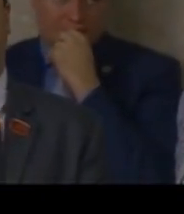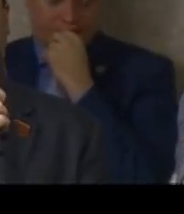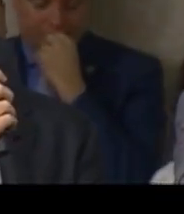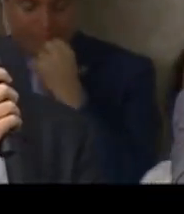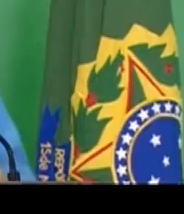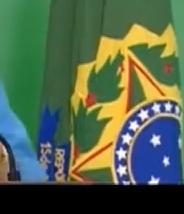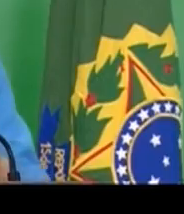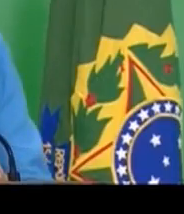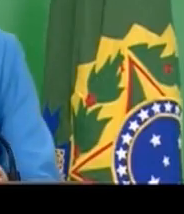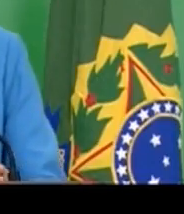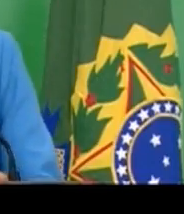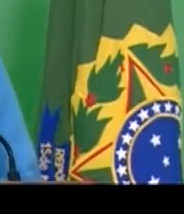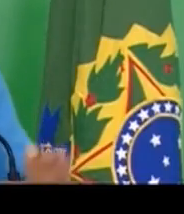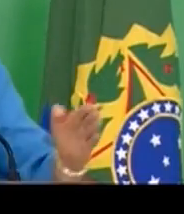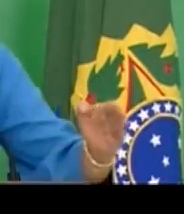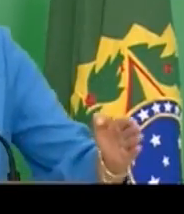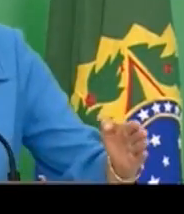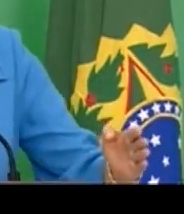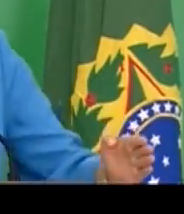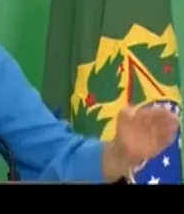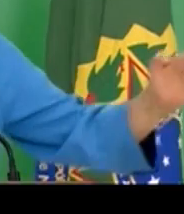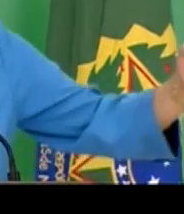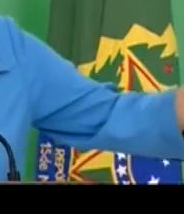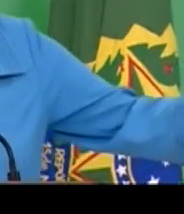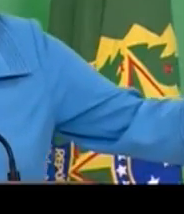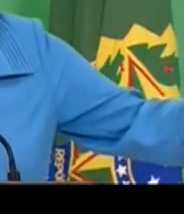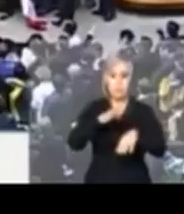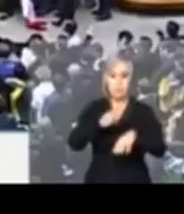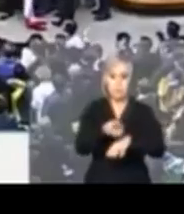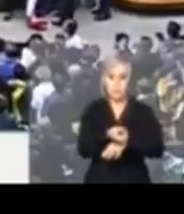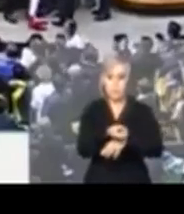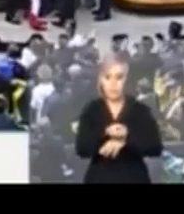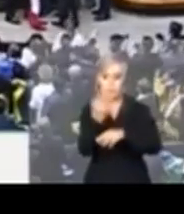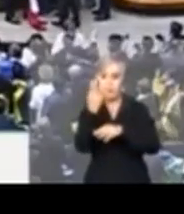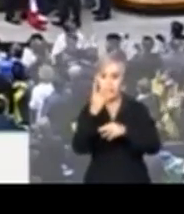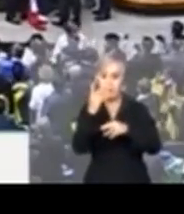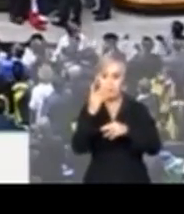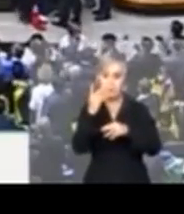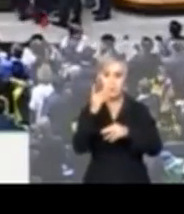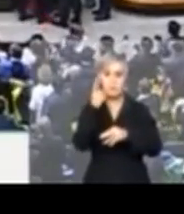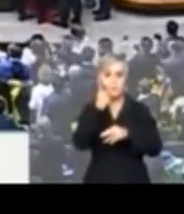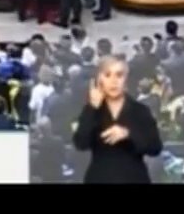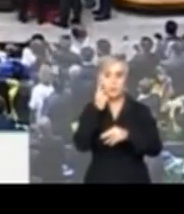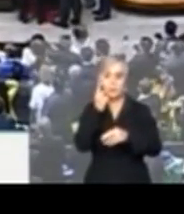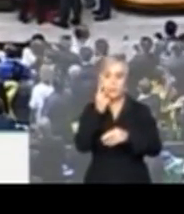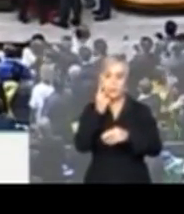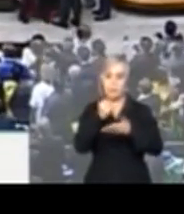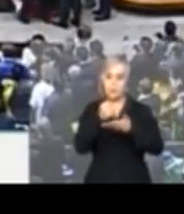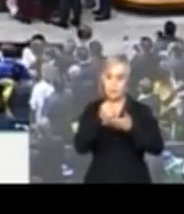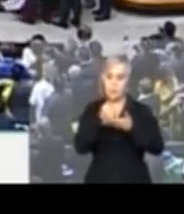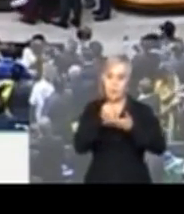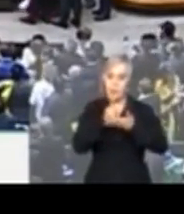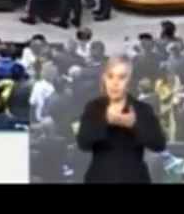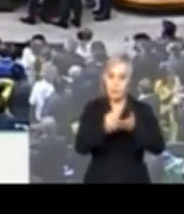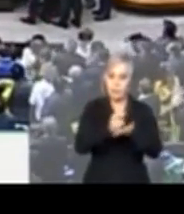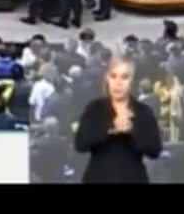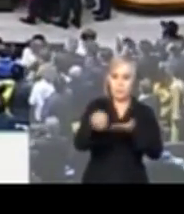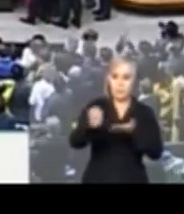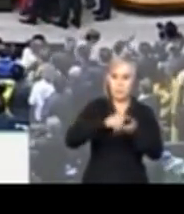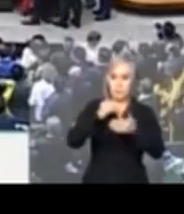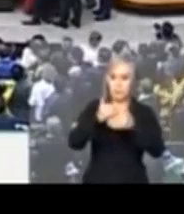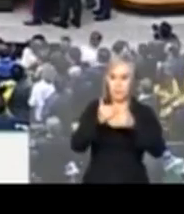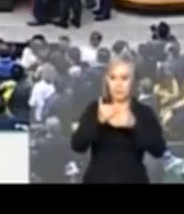decisión del Senado para saber si será destituida por 180 días mientras se realiza el juicio en su contra.